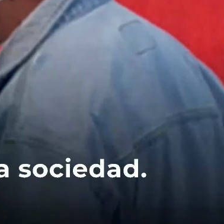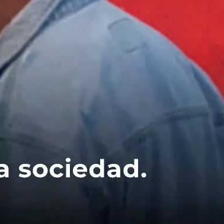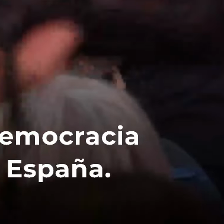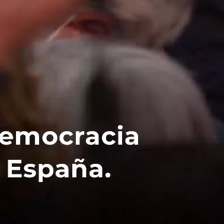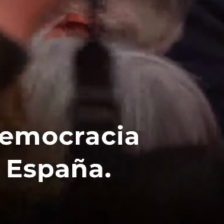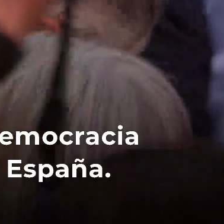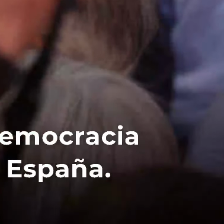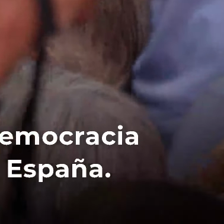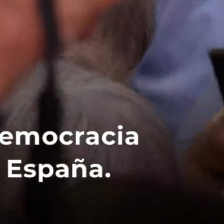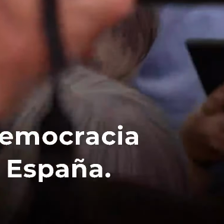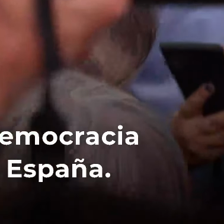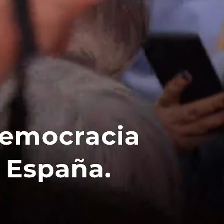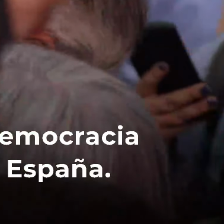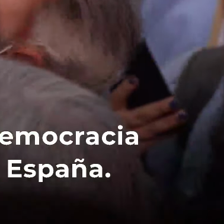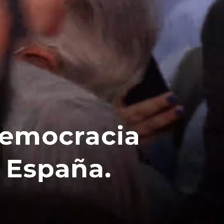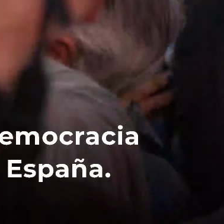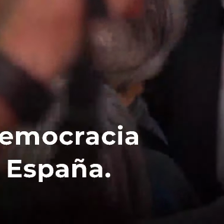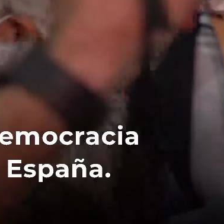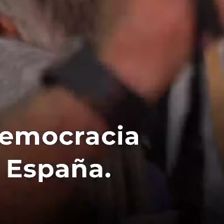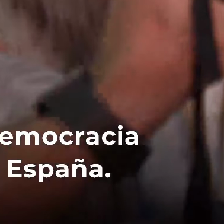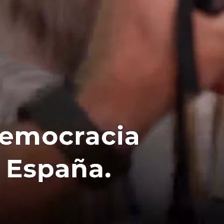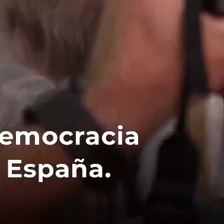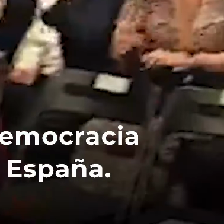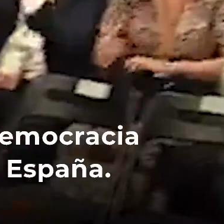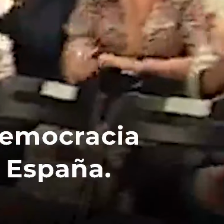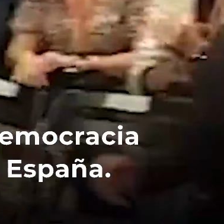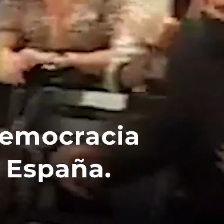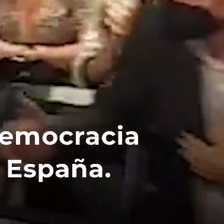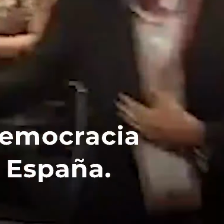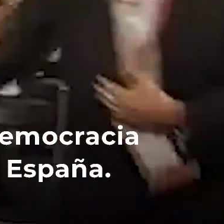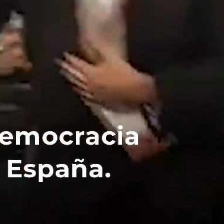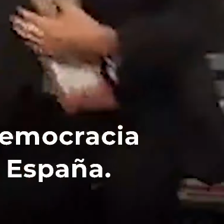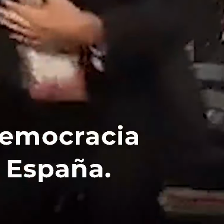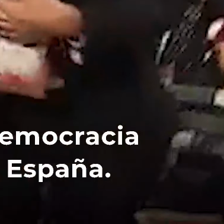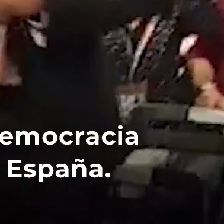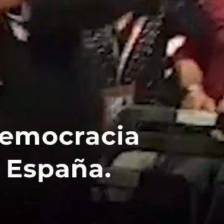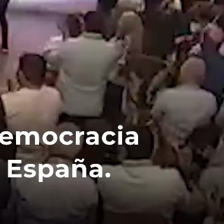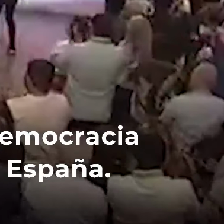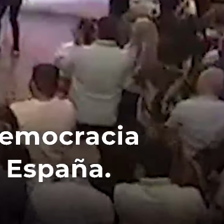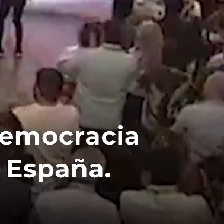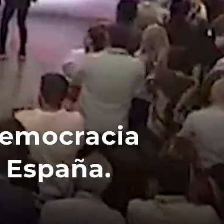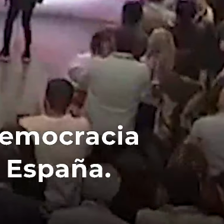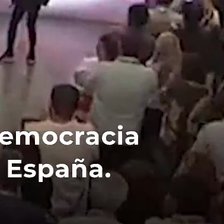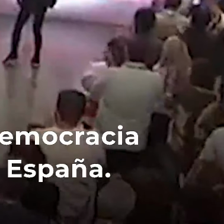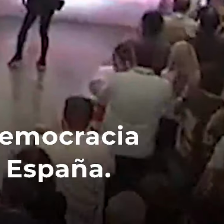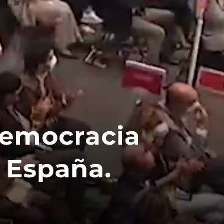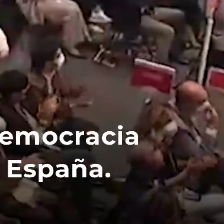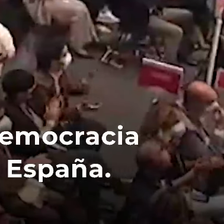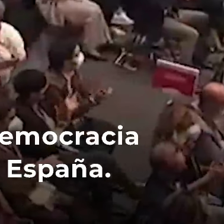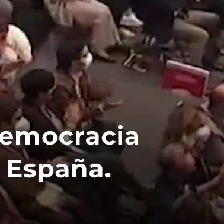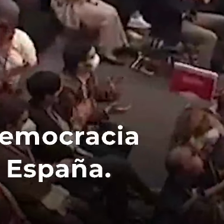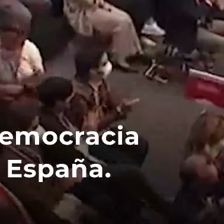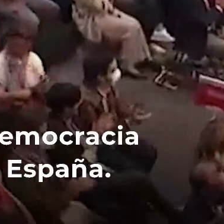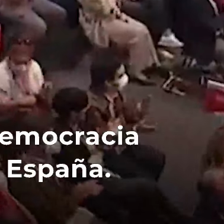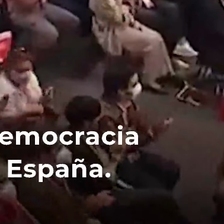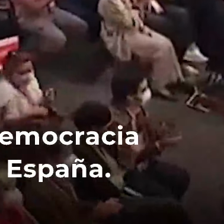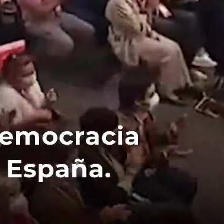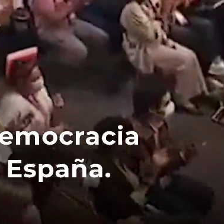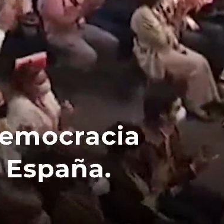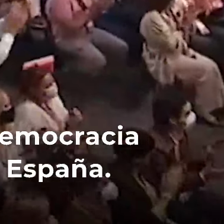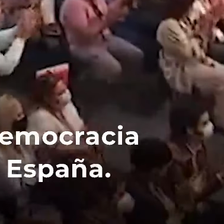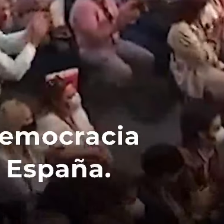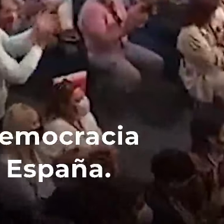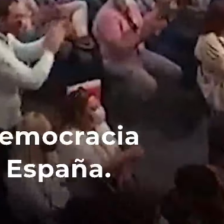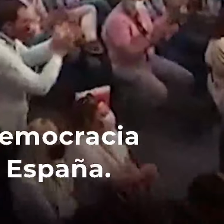de la sociedad. El PSOE tiene una historia de servicio a España, a la democracia de España, a la dignidad de España, a